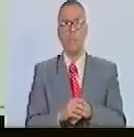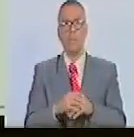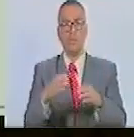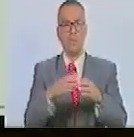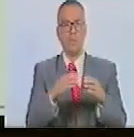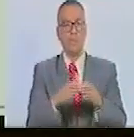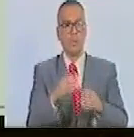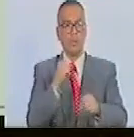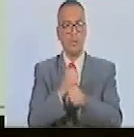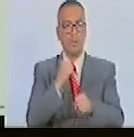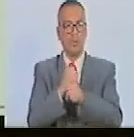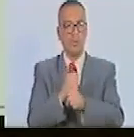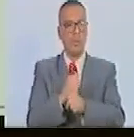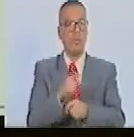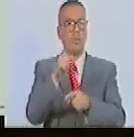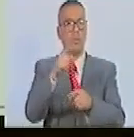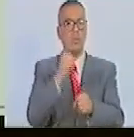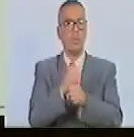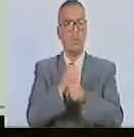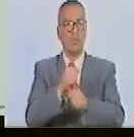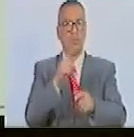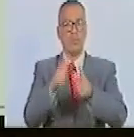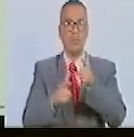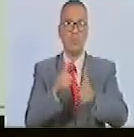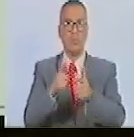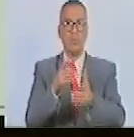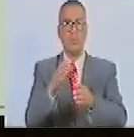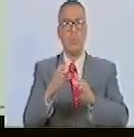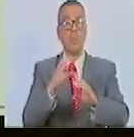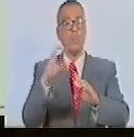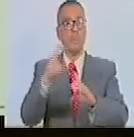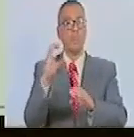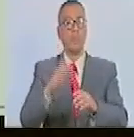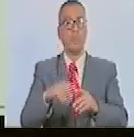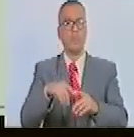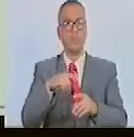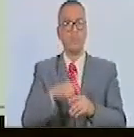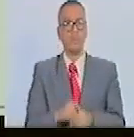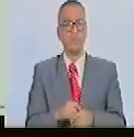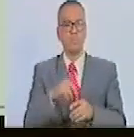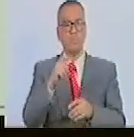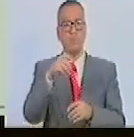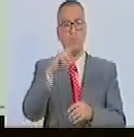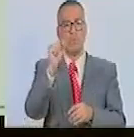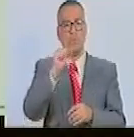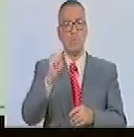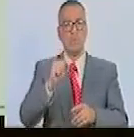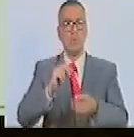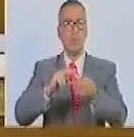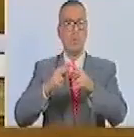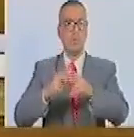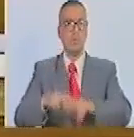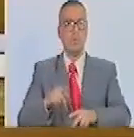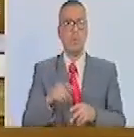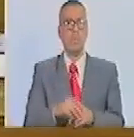sector trabajadores. Él es trabajador del Metro de Caracas. El nivel de instrucción TCU en mecánica.